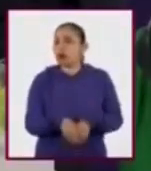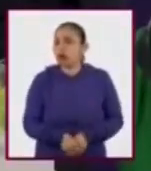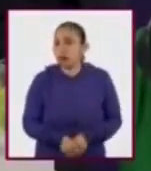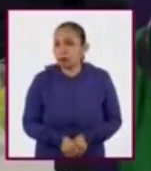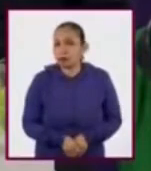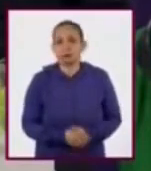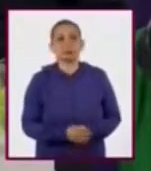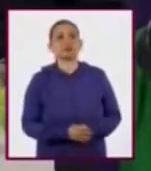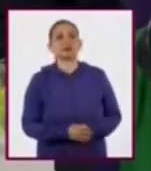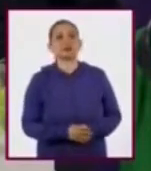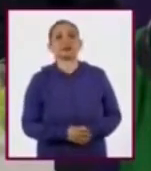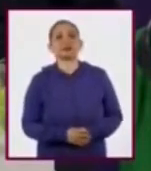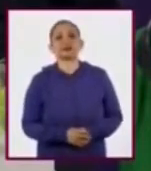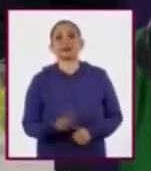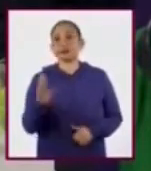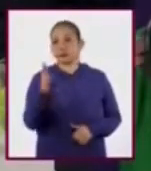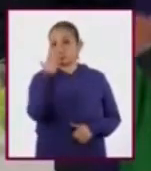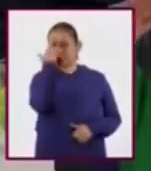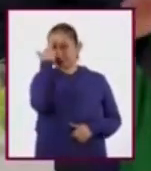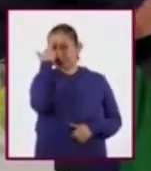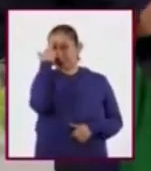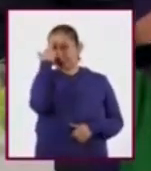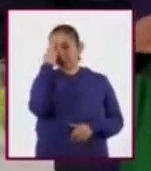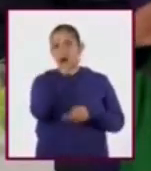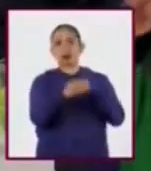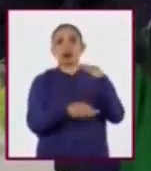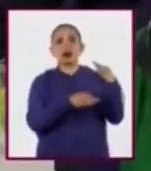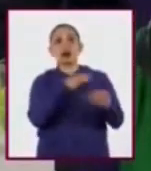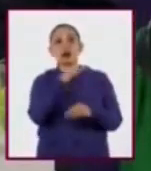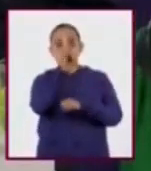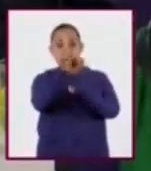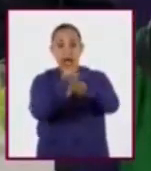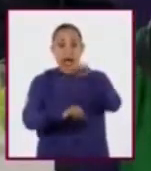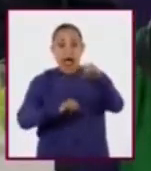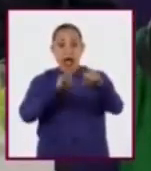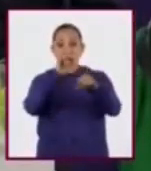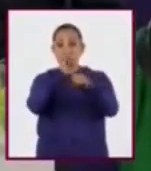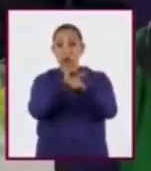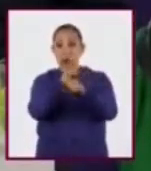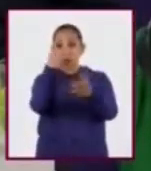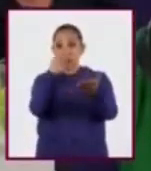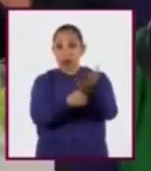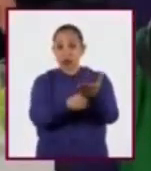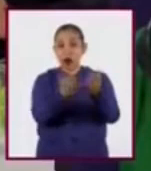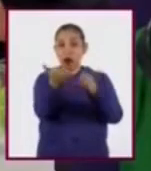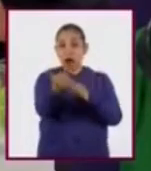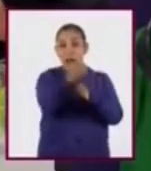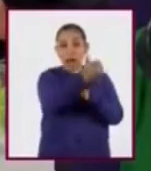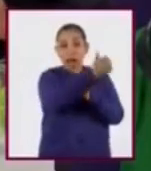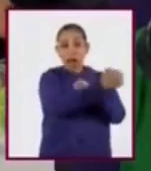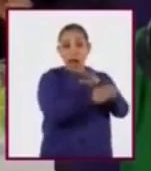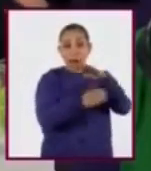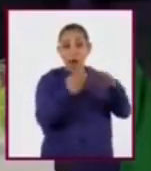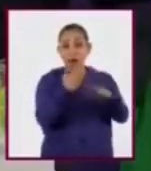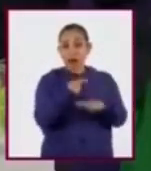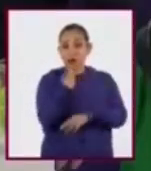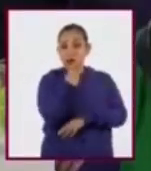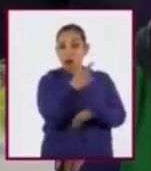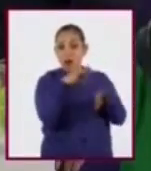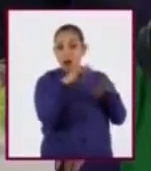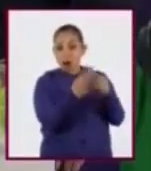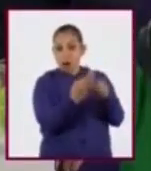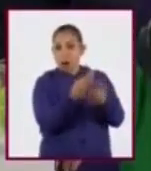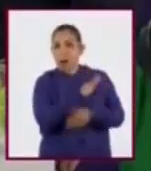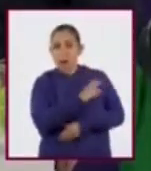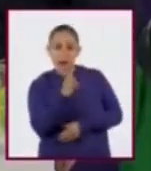posible? Recordemos que todos los átomos de los elementos químicos tienen una estructura en común. Los